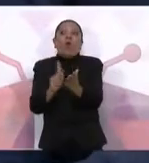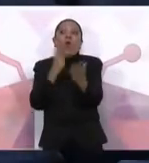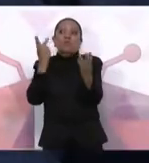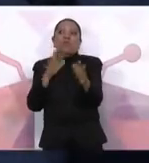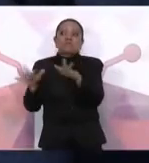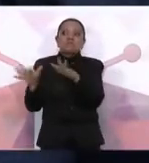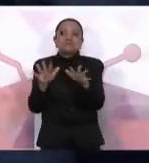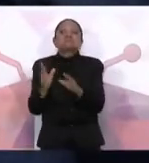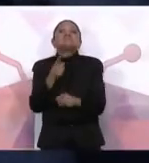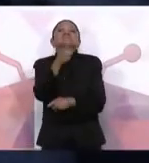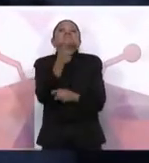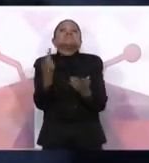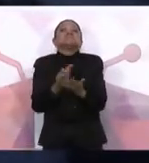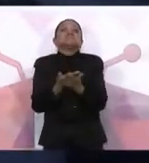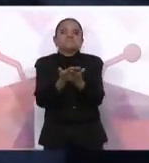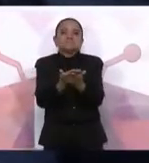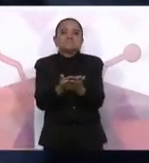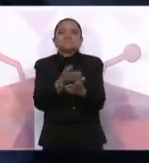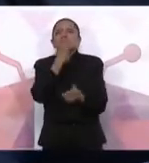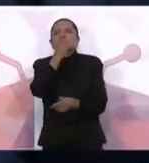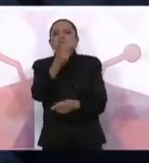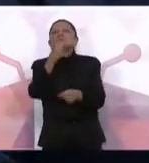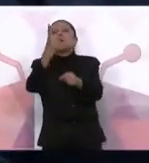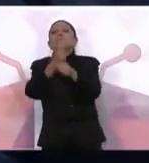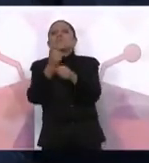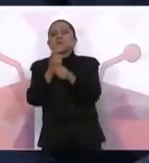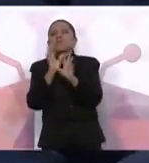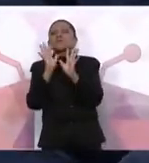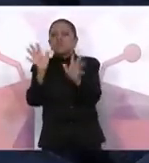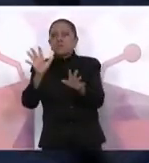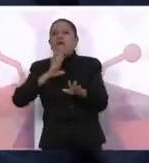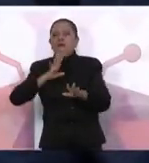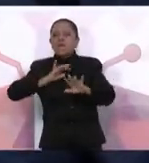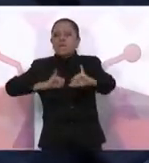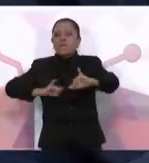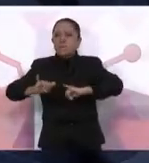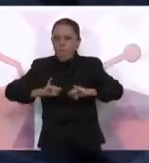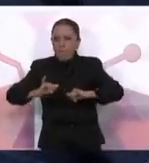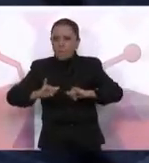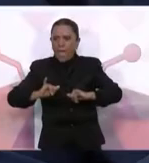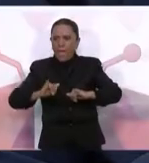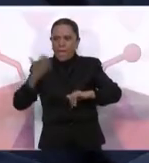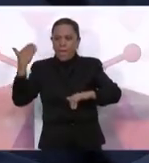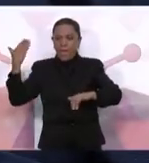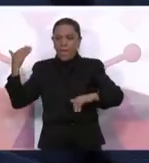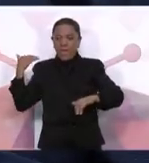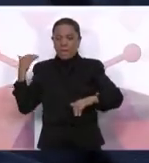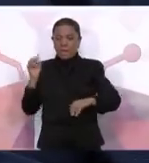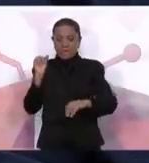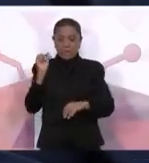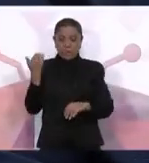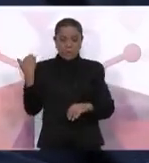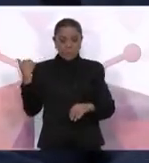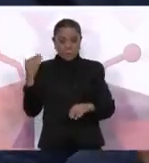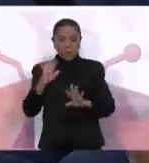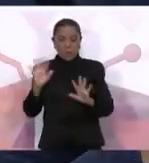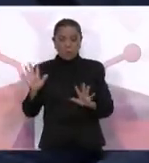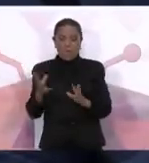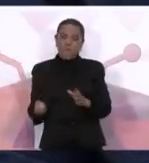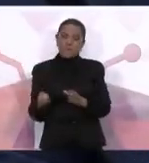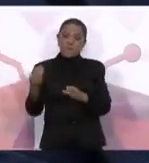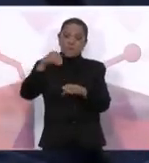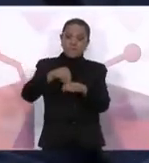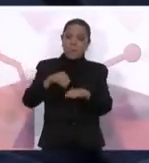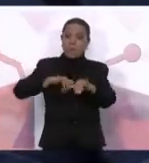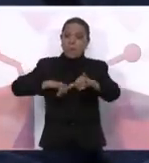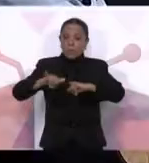primero hay un atlas de riesgo que se acaba de construir hace poco tiempo es muy importante entender que morelos hoy está ya